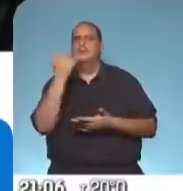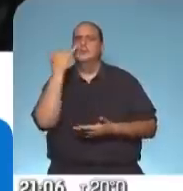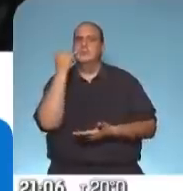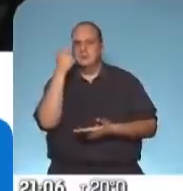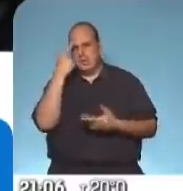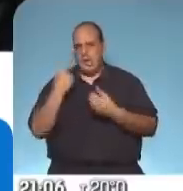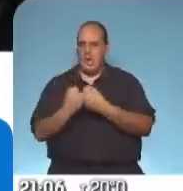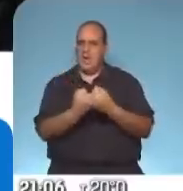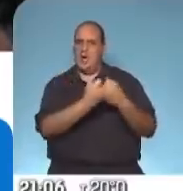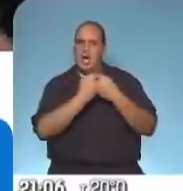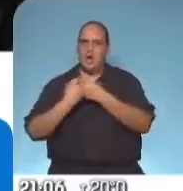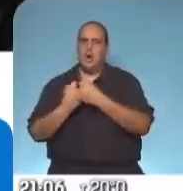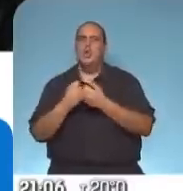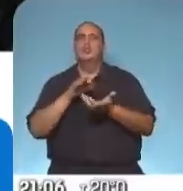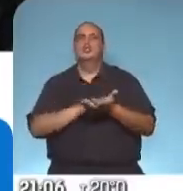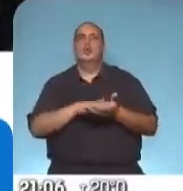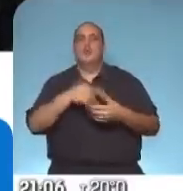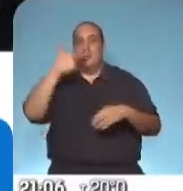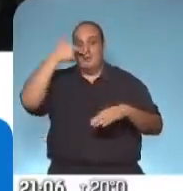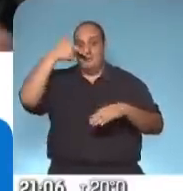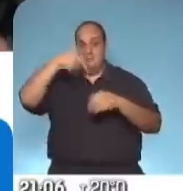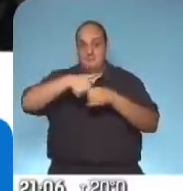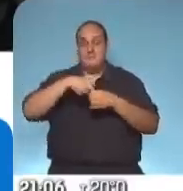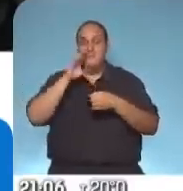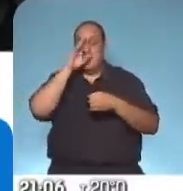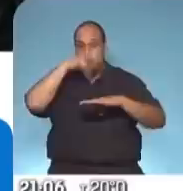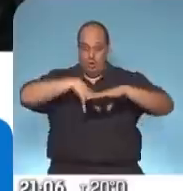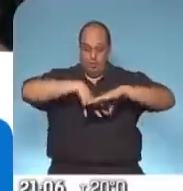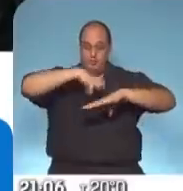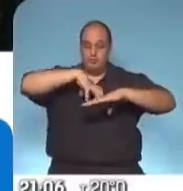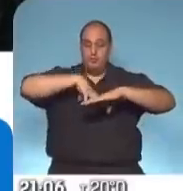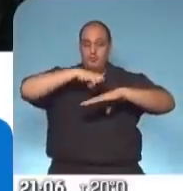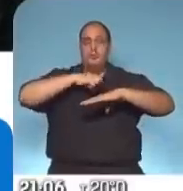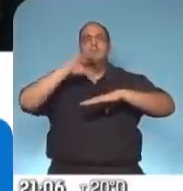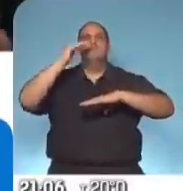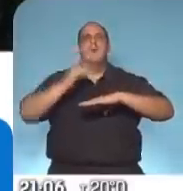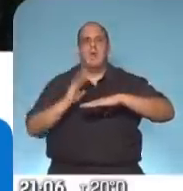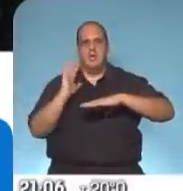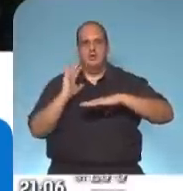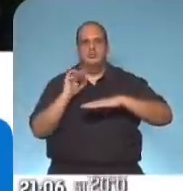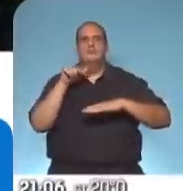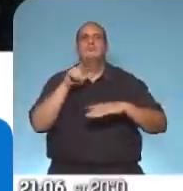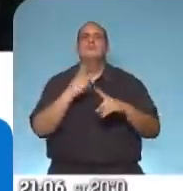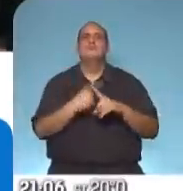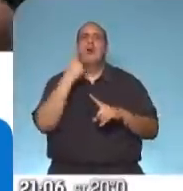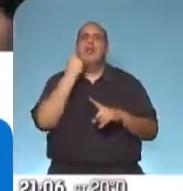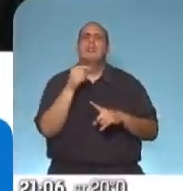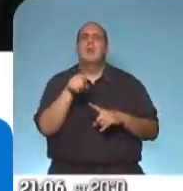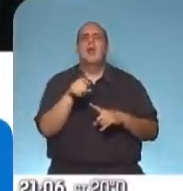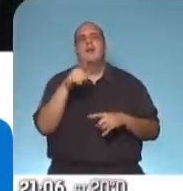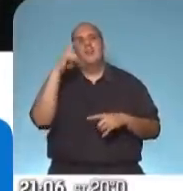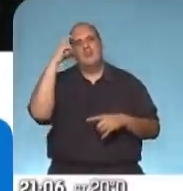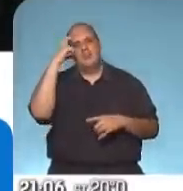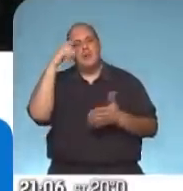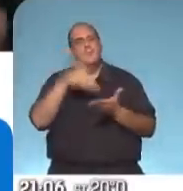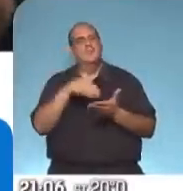bastante importante en la producción de petróleo, que alcanzó los 10 millones de barriles por día, y que se calcula que